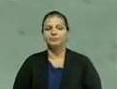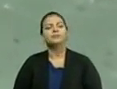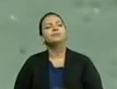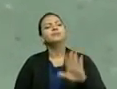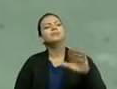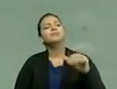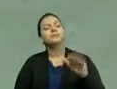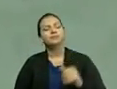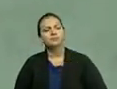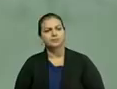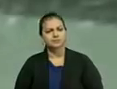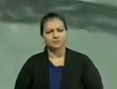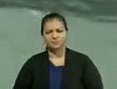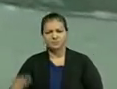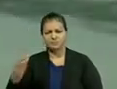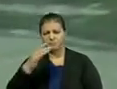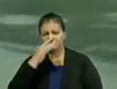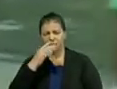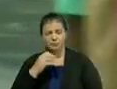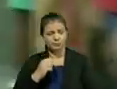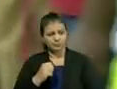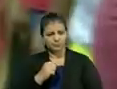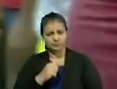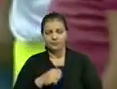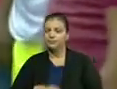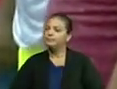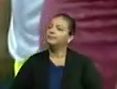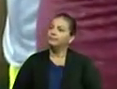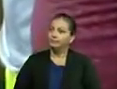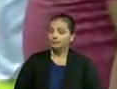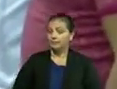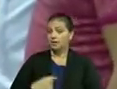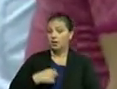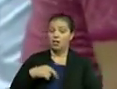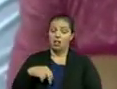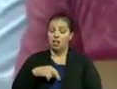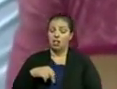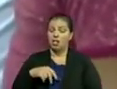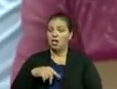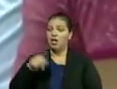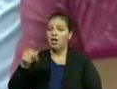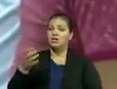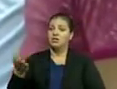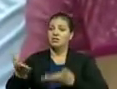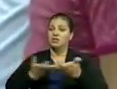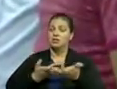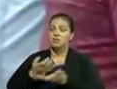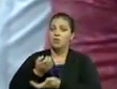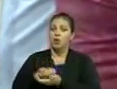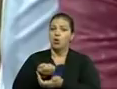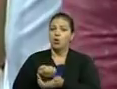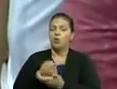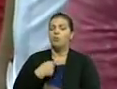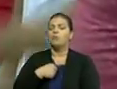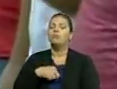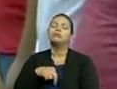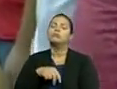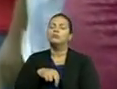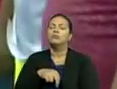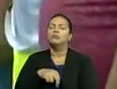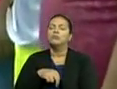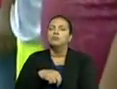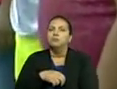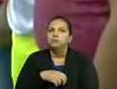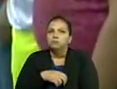aquí, eso siempre está ahí, hombre. Por aquí, no hay como venir a comprar porque tú apestas, las tripas le quieren salir del hediondez. Se le quieren salir